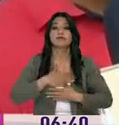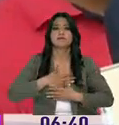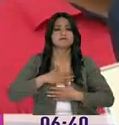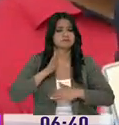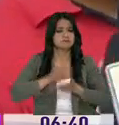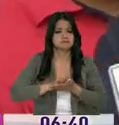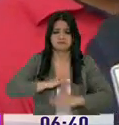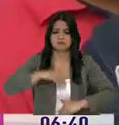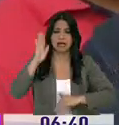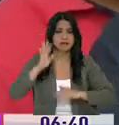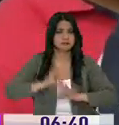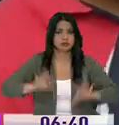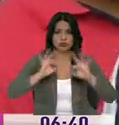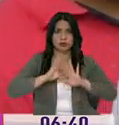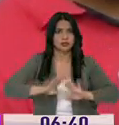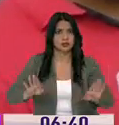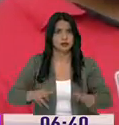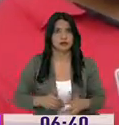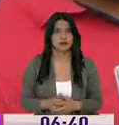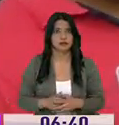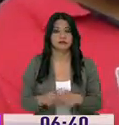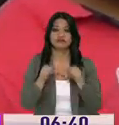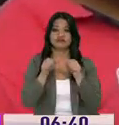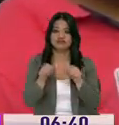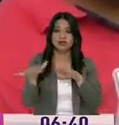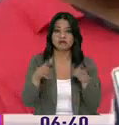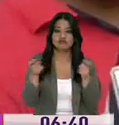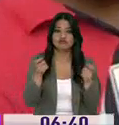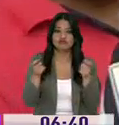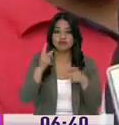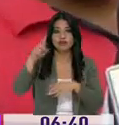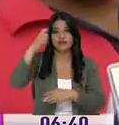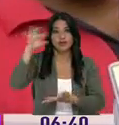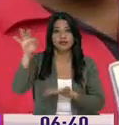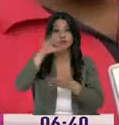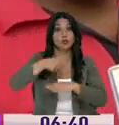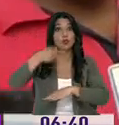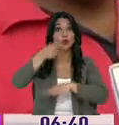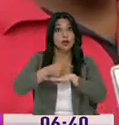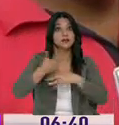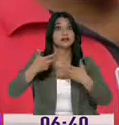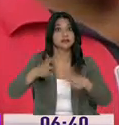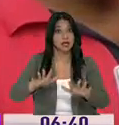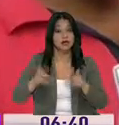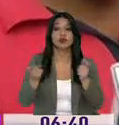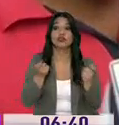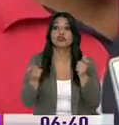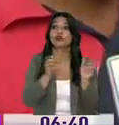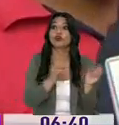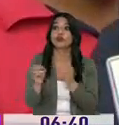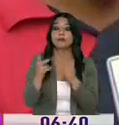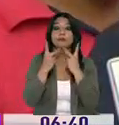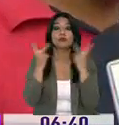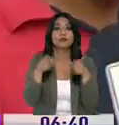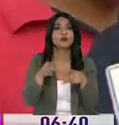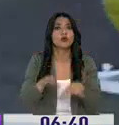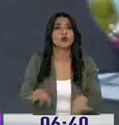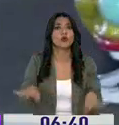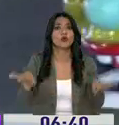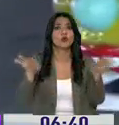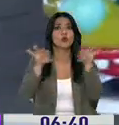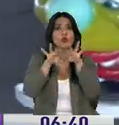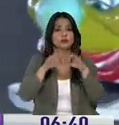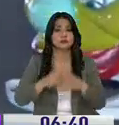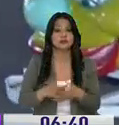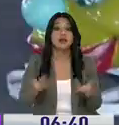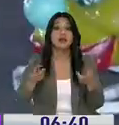importante. Vamos a mantener los operativos de parte de la gobernación del Guayas. El control del orden público va a ser permanente. Incluso